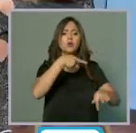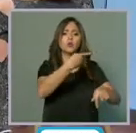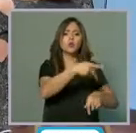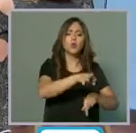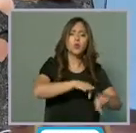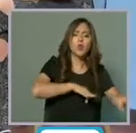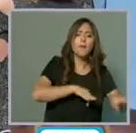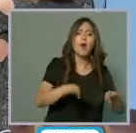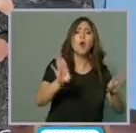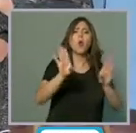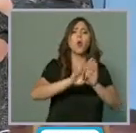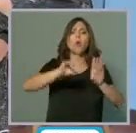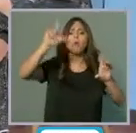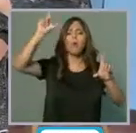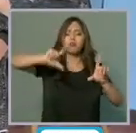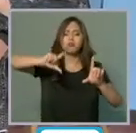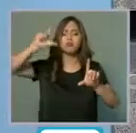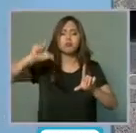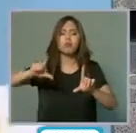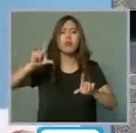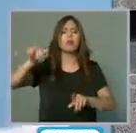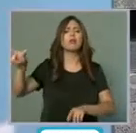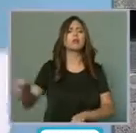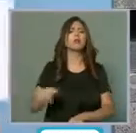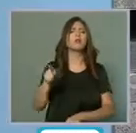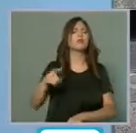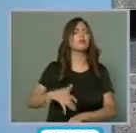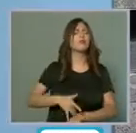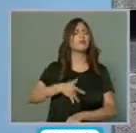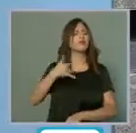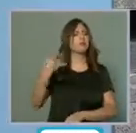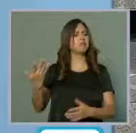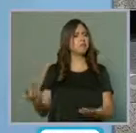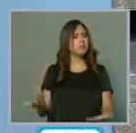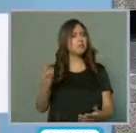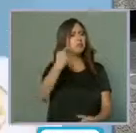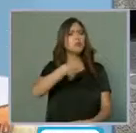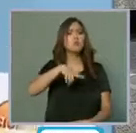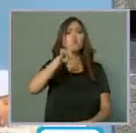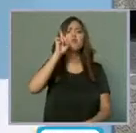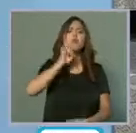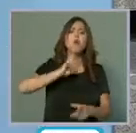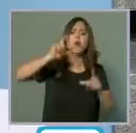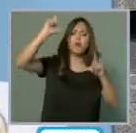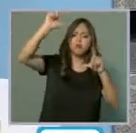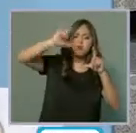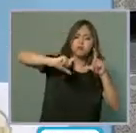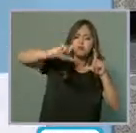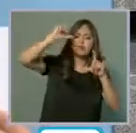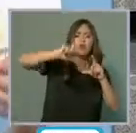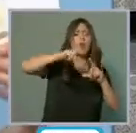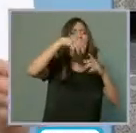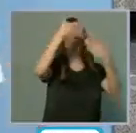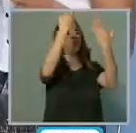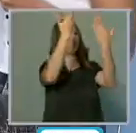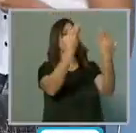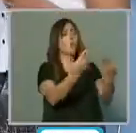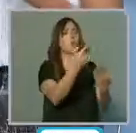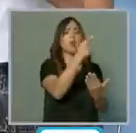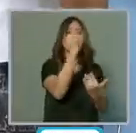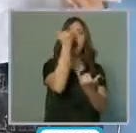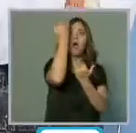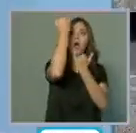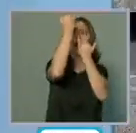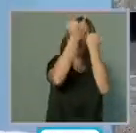de su obra. Y ella decía, ¿por qué siempre a la mujer en la fotografía se le ve desde un punto de musa, de